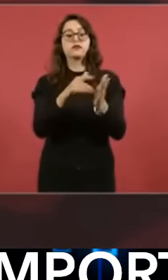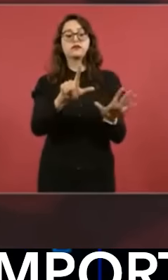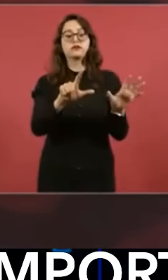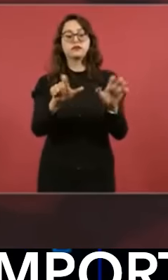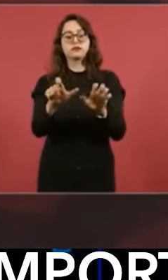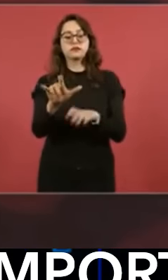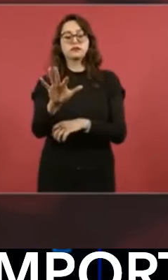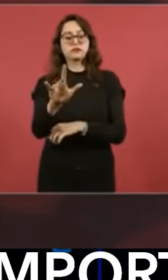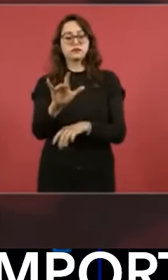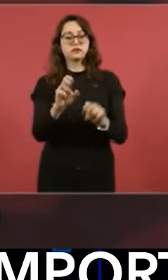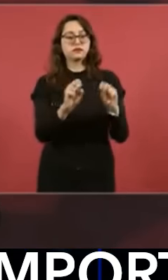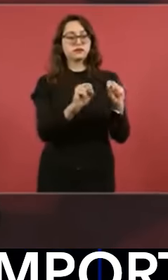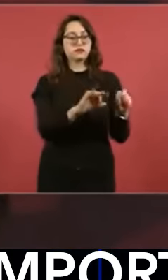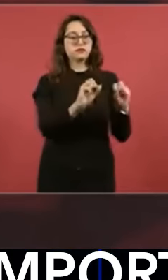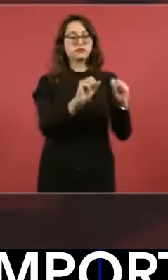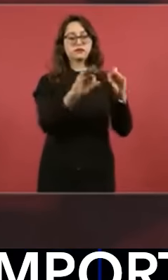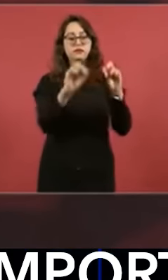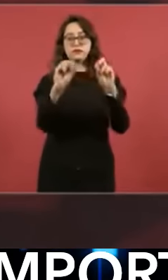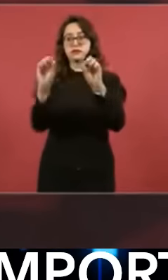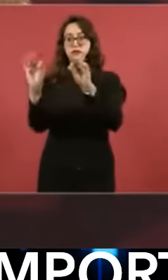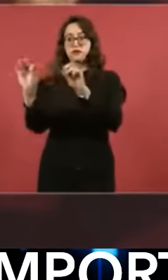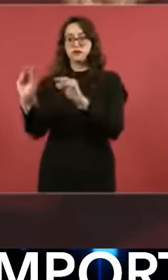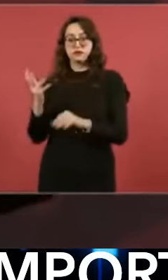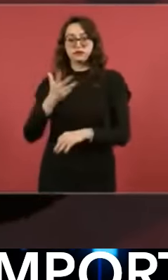2,750 sucursales. Una cosa